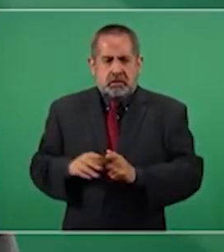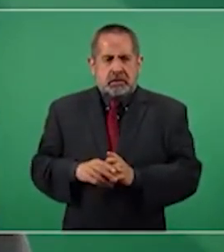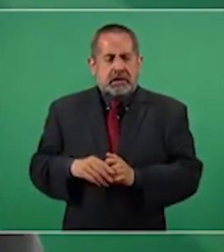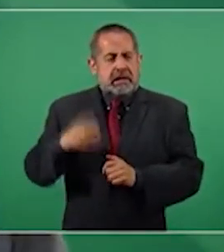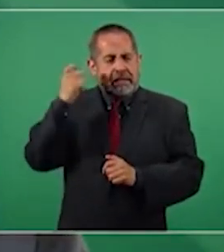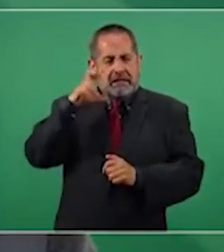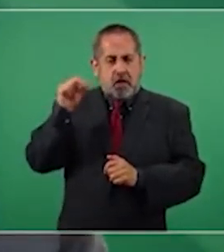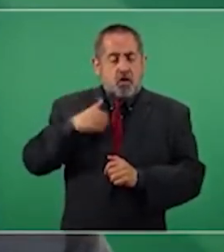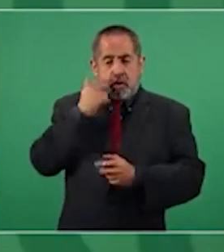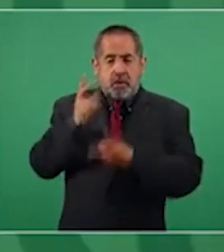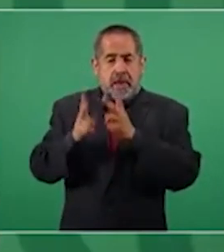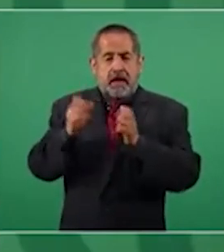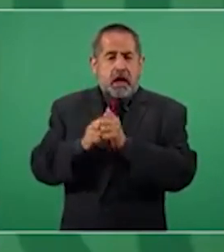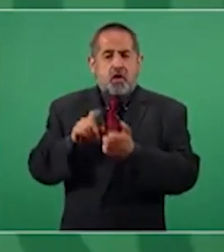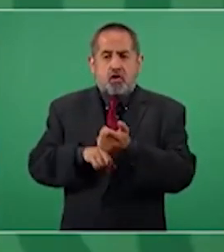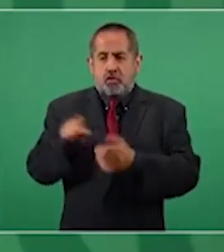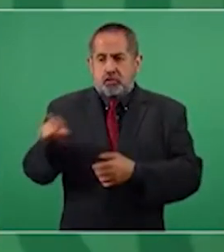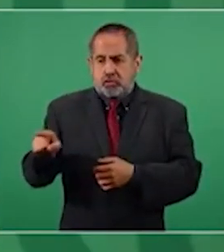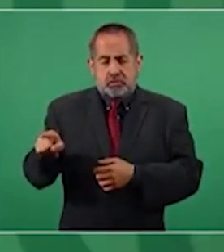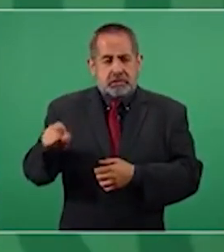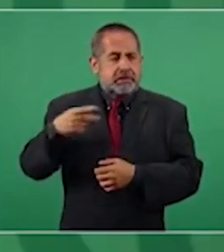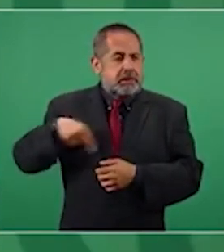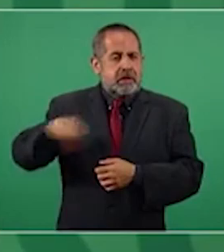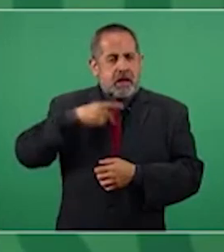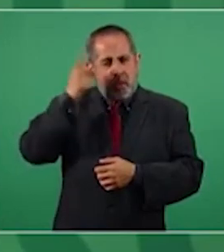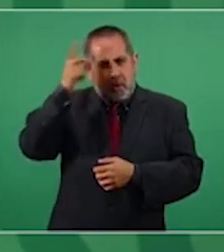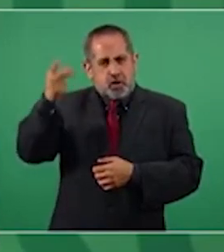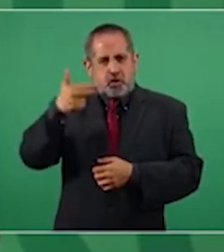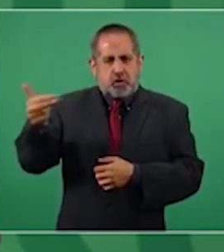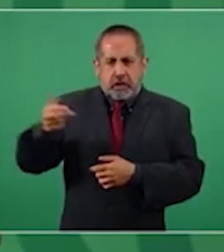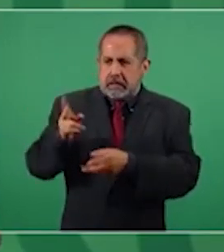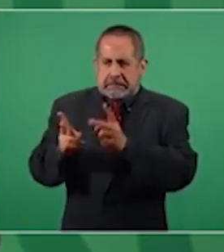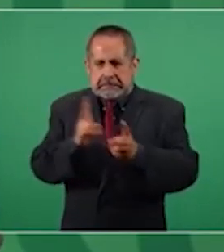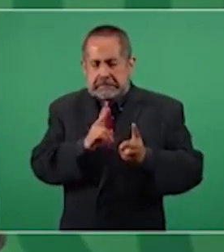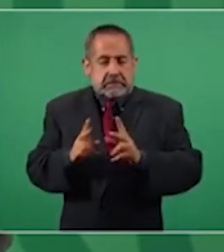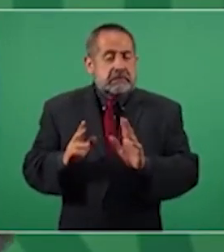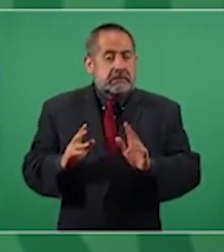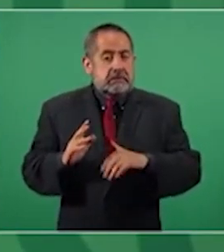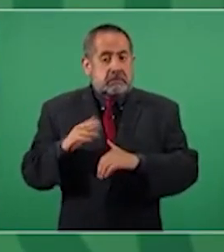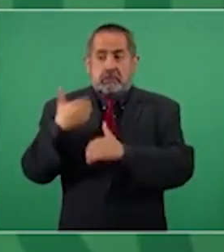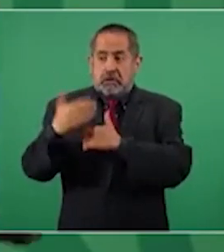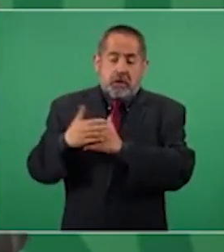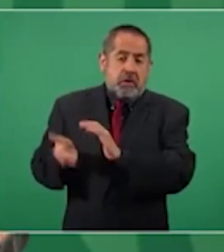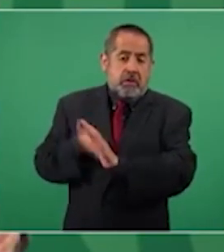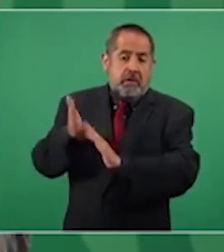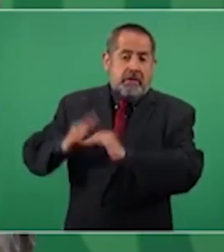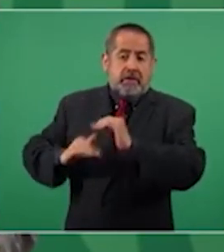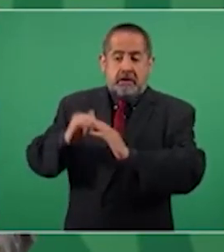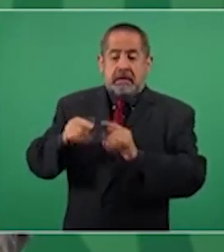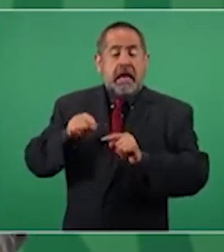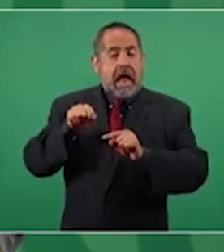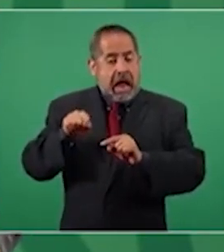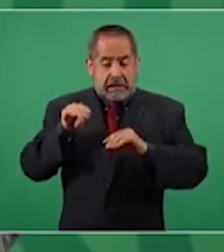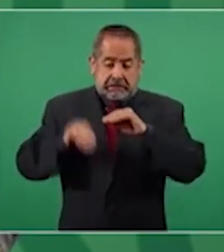en Quintana Roo porque quiero hablar con los hoteleros, porque vamos a construir el